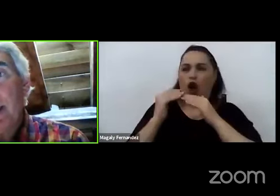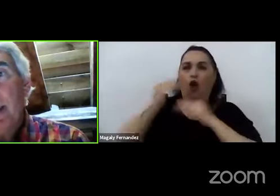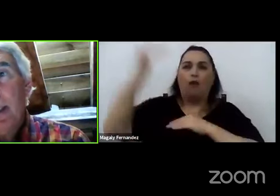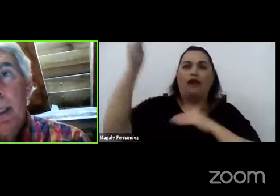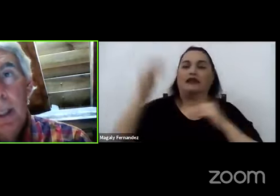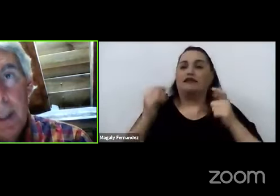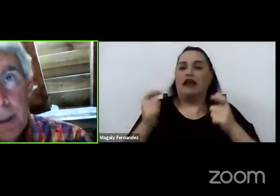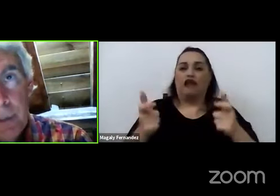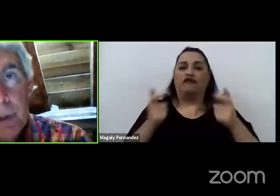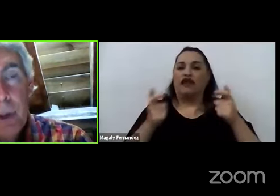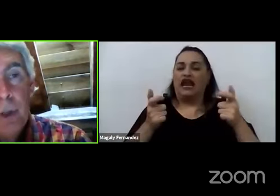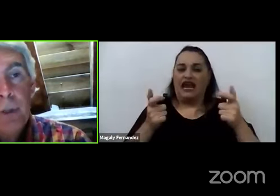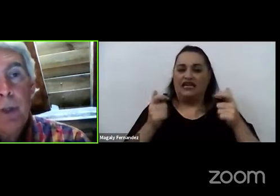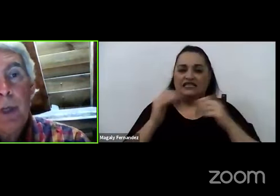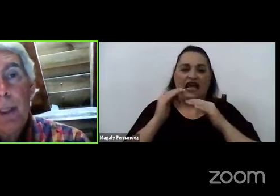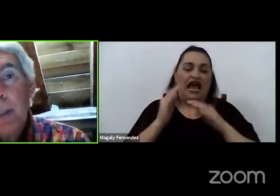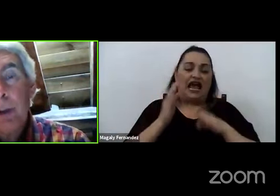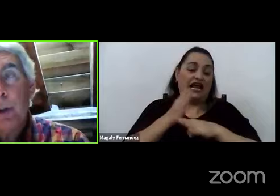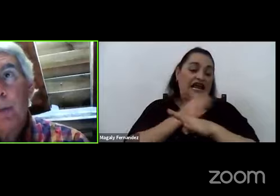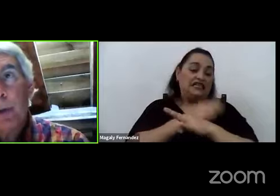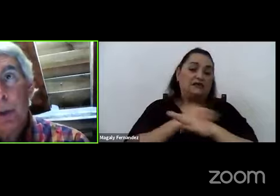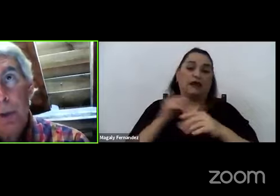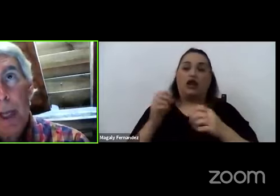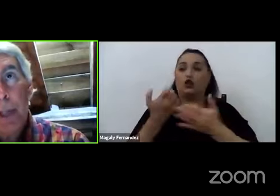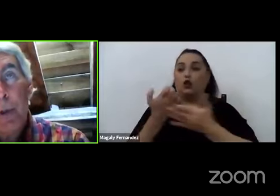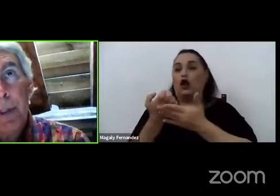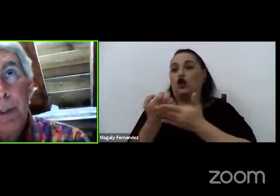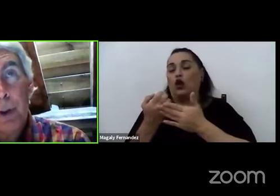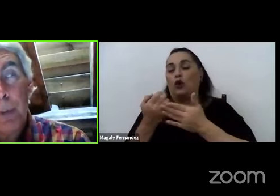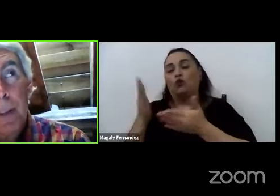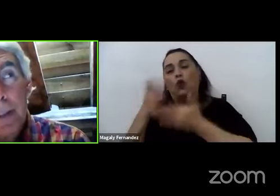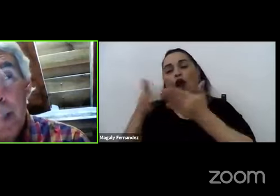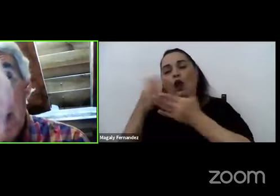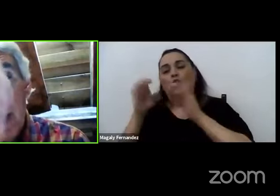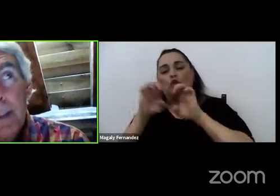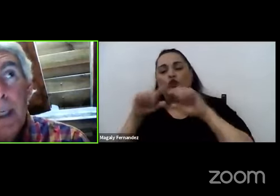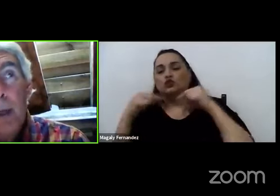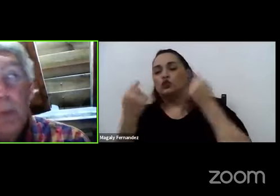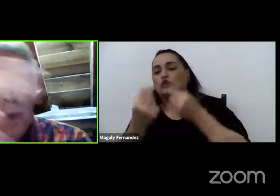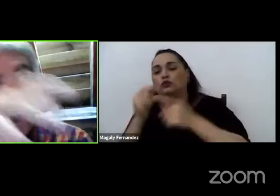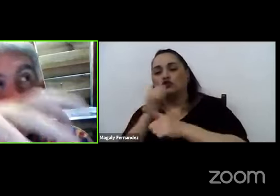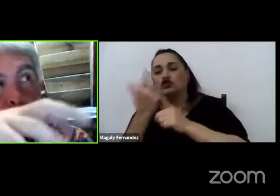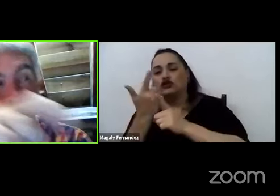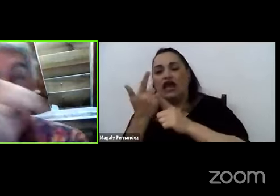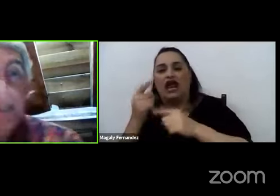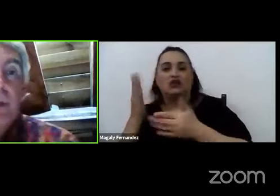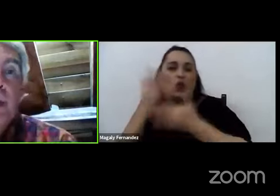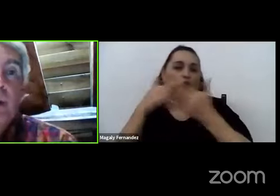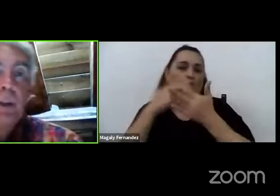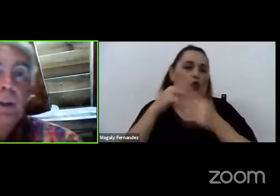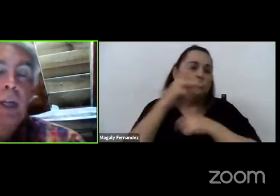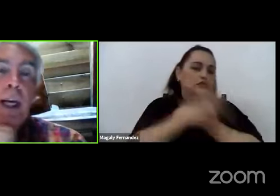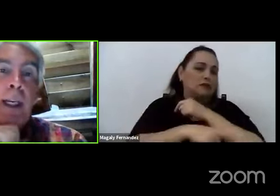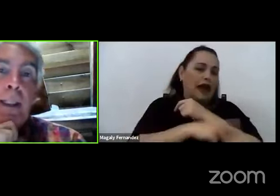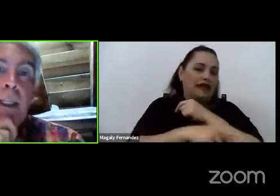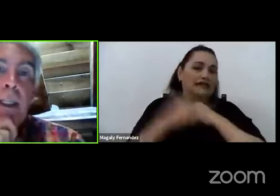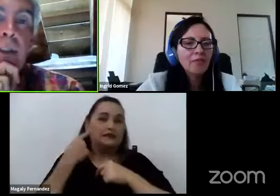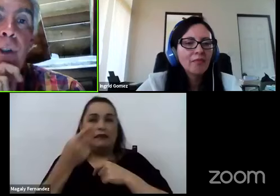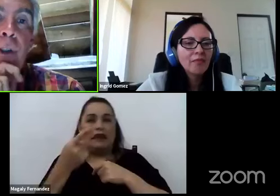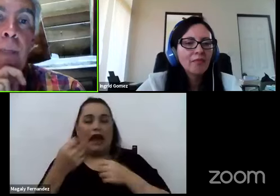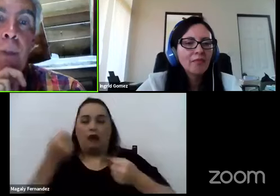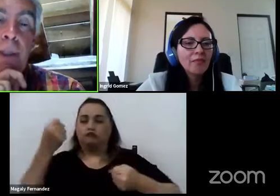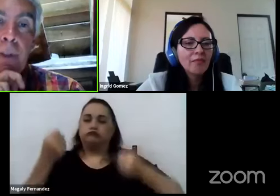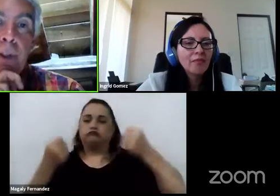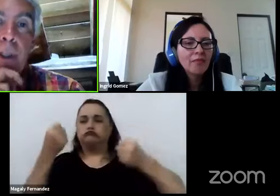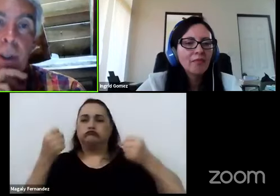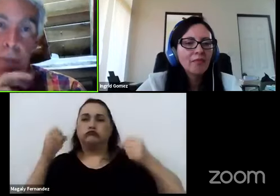riqueza, el crecimiento económico en ciertos grupos sociales o en ciertos países tira como tiraría una locomotora del resto